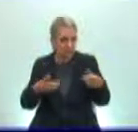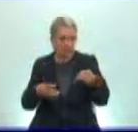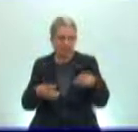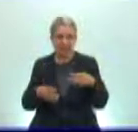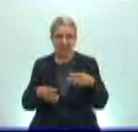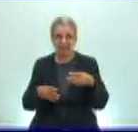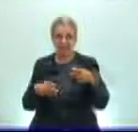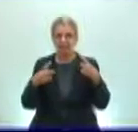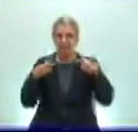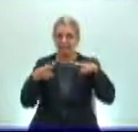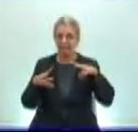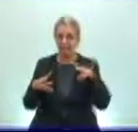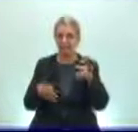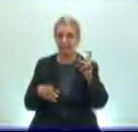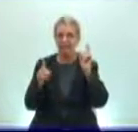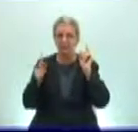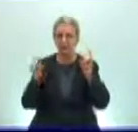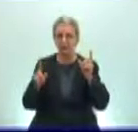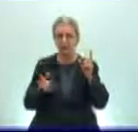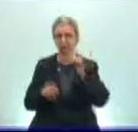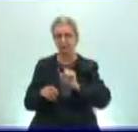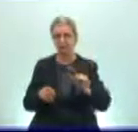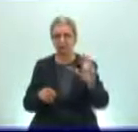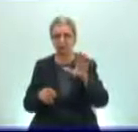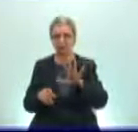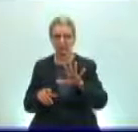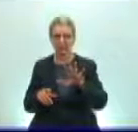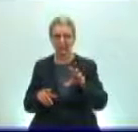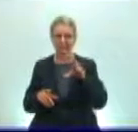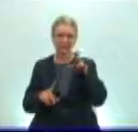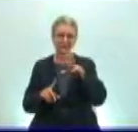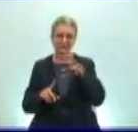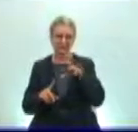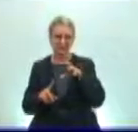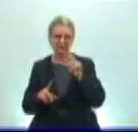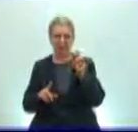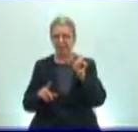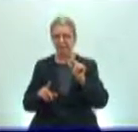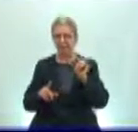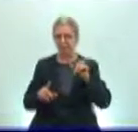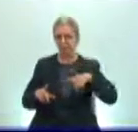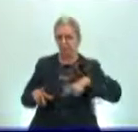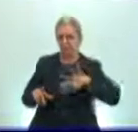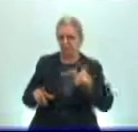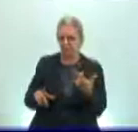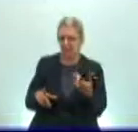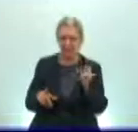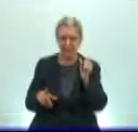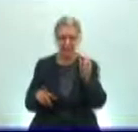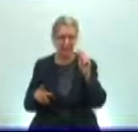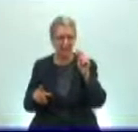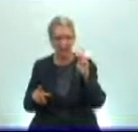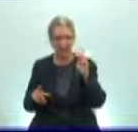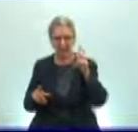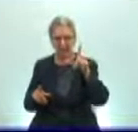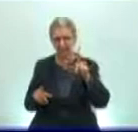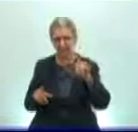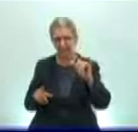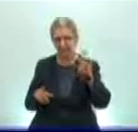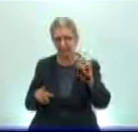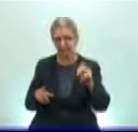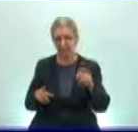del país. Se criticó el culto a la personalidad de Stalin, se tomaron medidas encaminadas a eliminar los